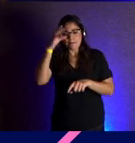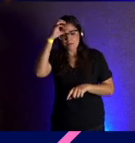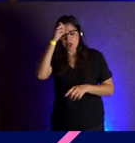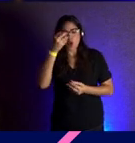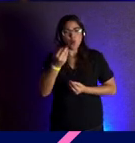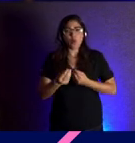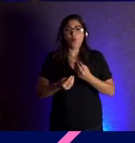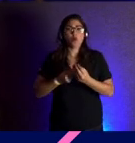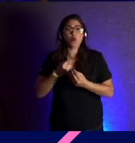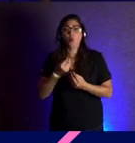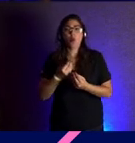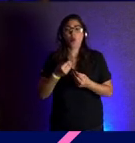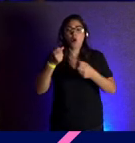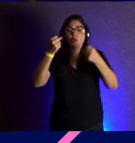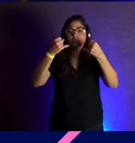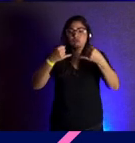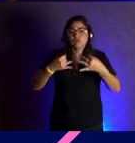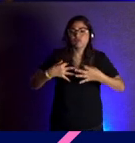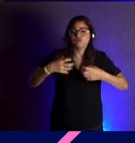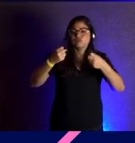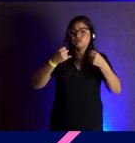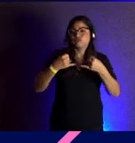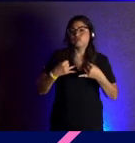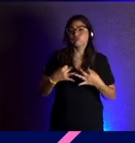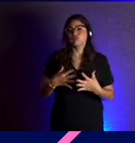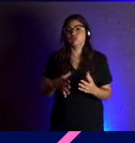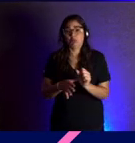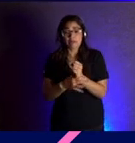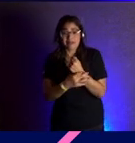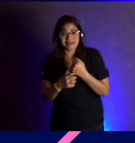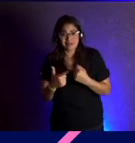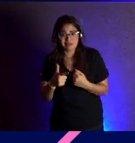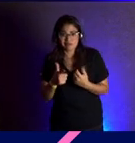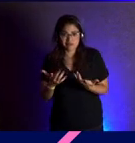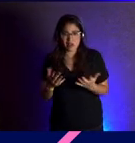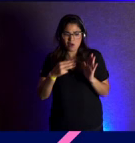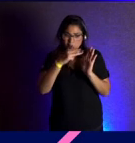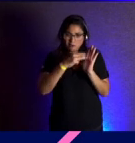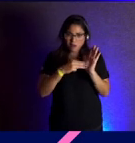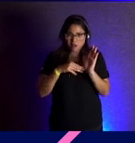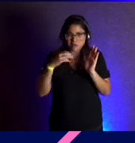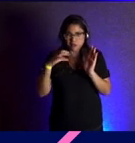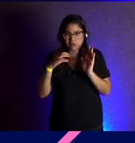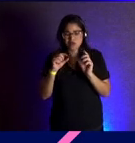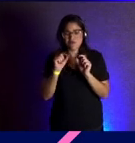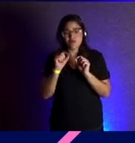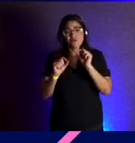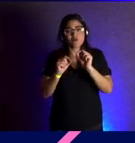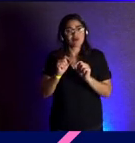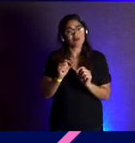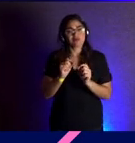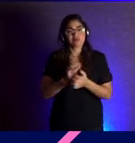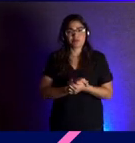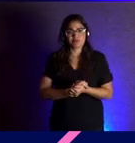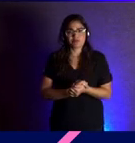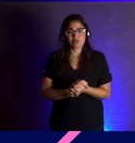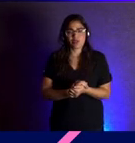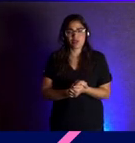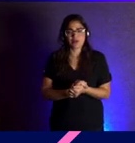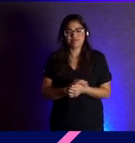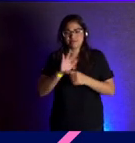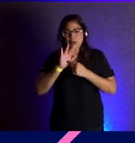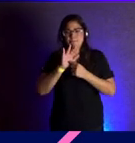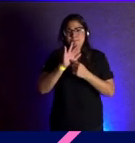método científico tienen una manera distinta de entender la incertidumbre que el periodista. ¿Cómo comunicamos que la